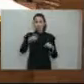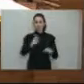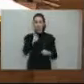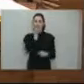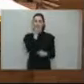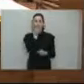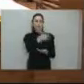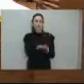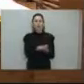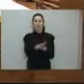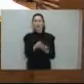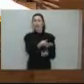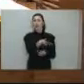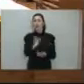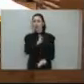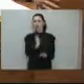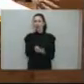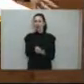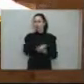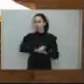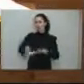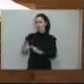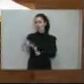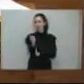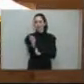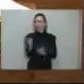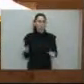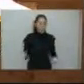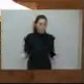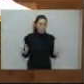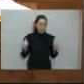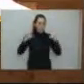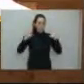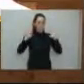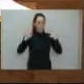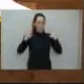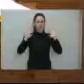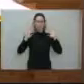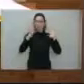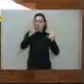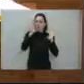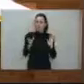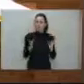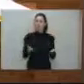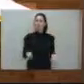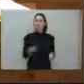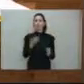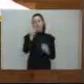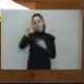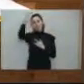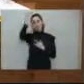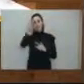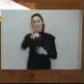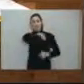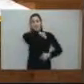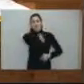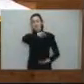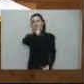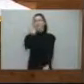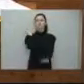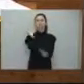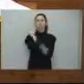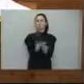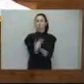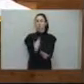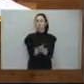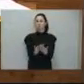de, no pagar la deuda, pues es que realmente nosotros nos asombramos, porque si España tiene constatado